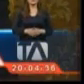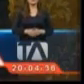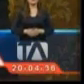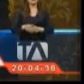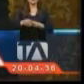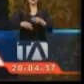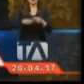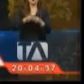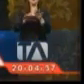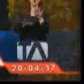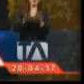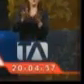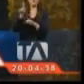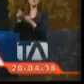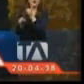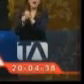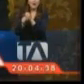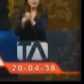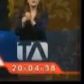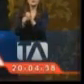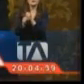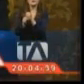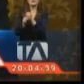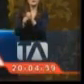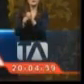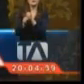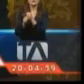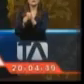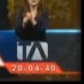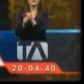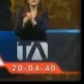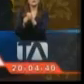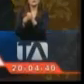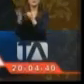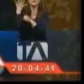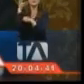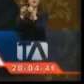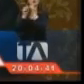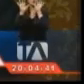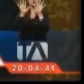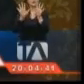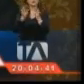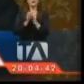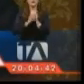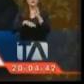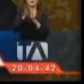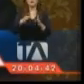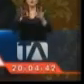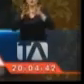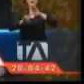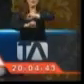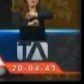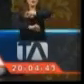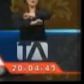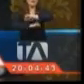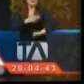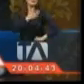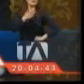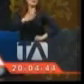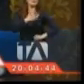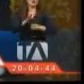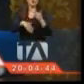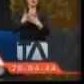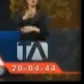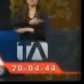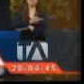equivale a lo que se invertía en un año en la década pasada, porque existe un factor fundamental: confianza. Peleando todos los